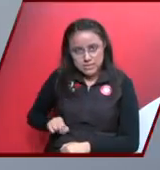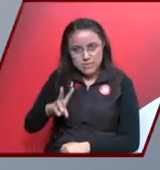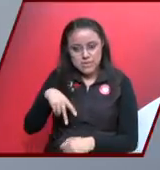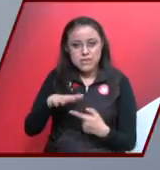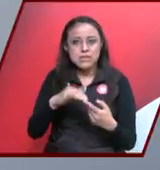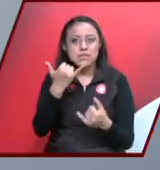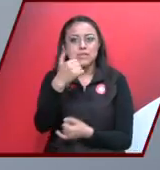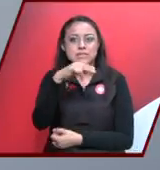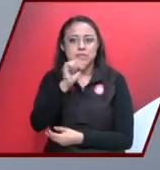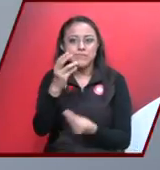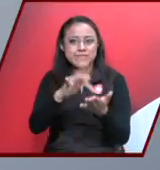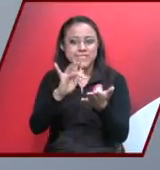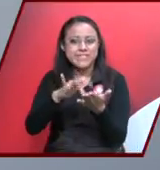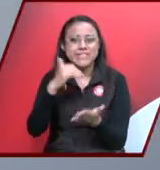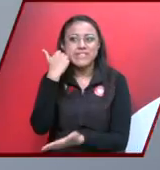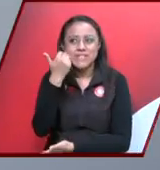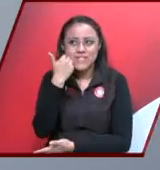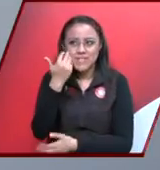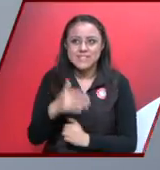Sí. Yesenia, gracias, muy amable.